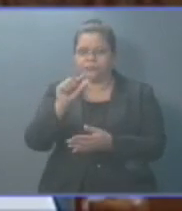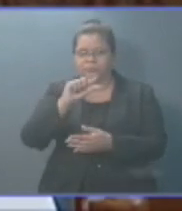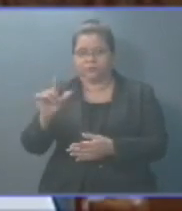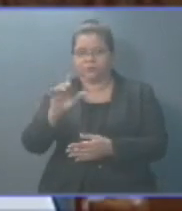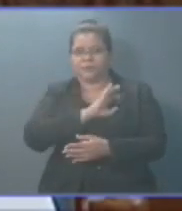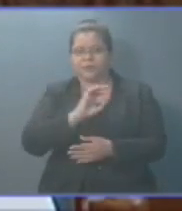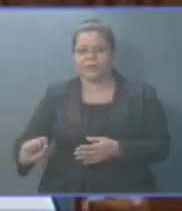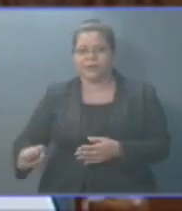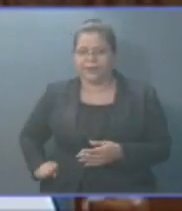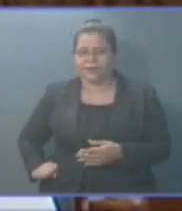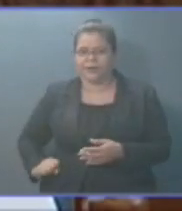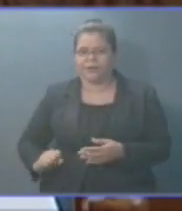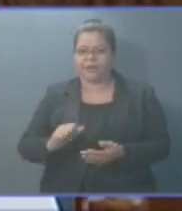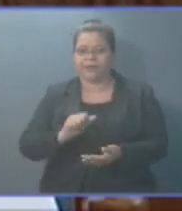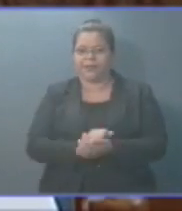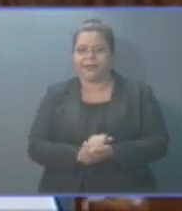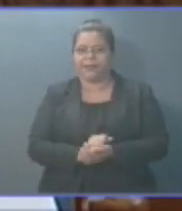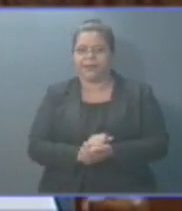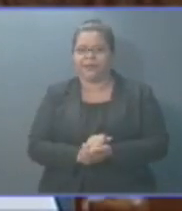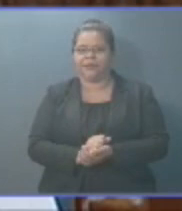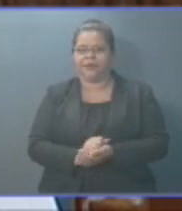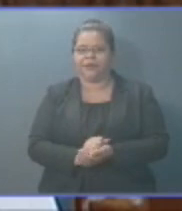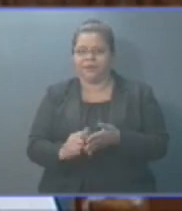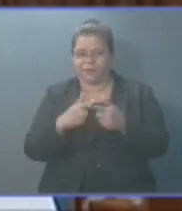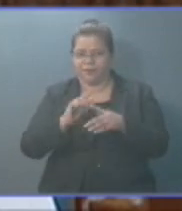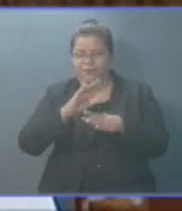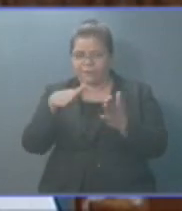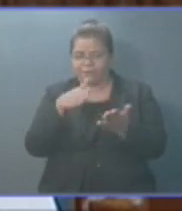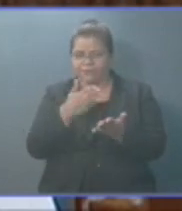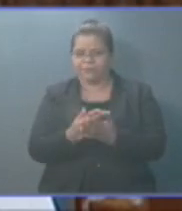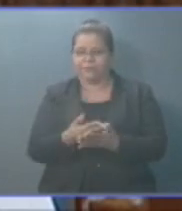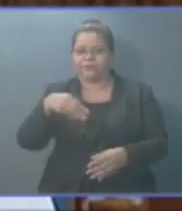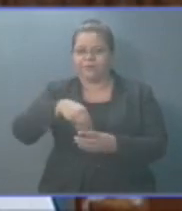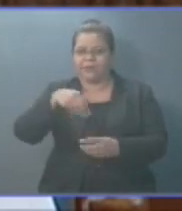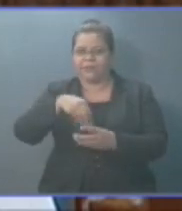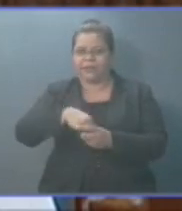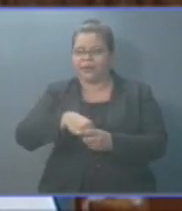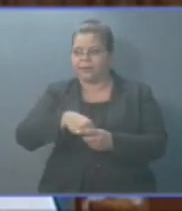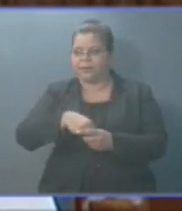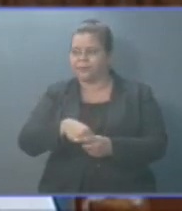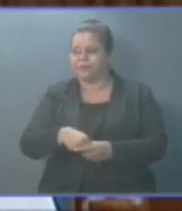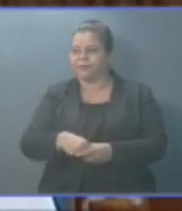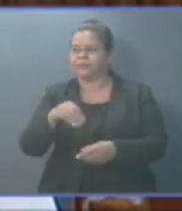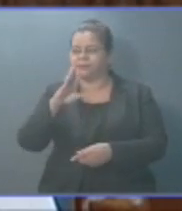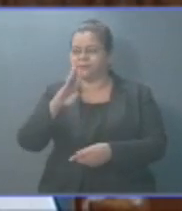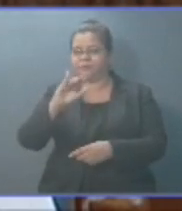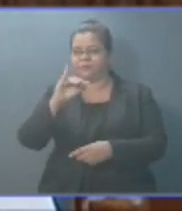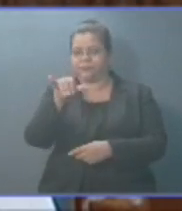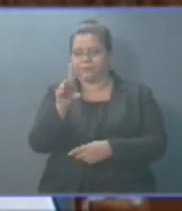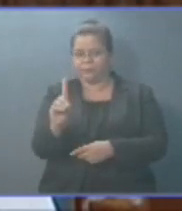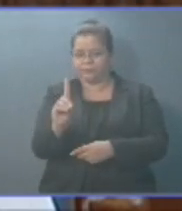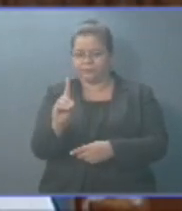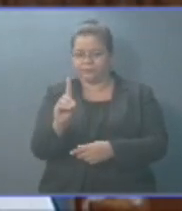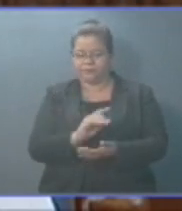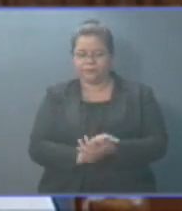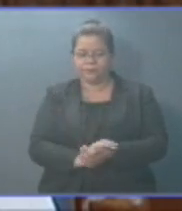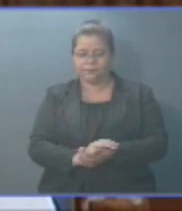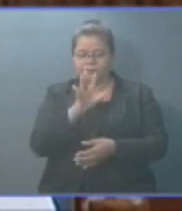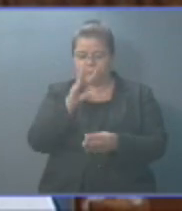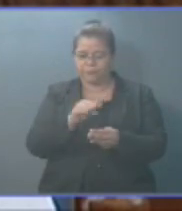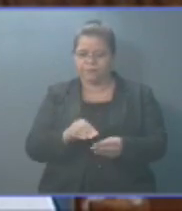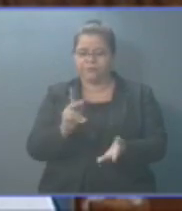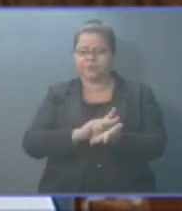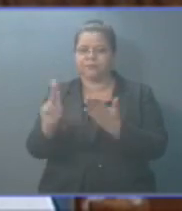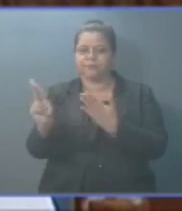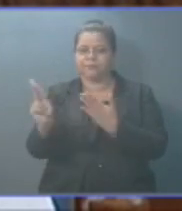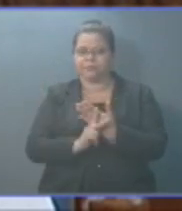de la República de El Salvador un contrato de préstamo con el Banco Interamericano de Desarrollo, BID, denominado